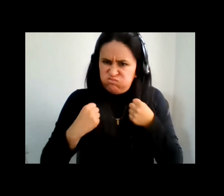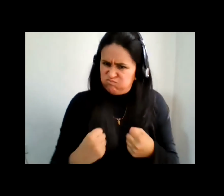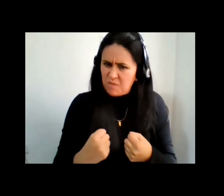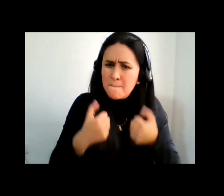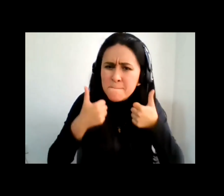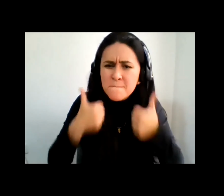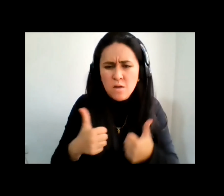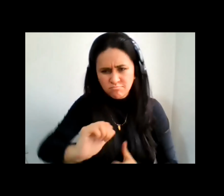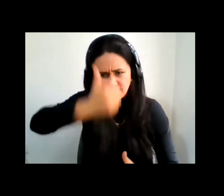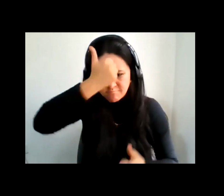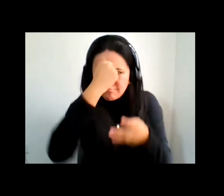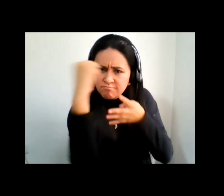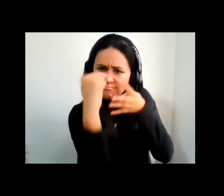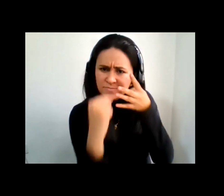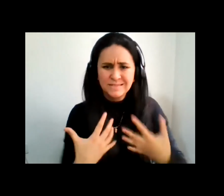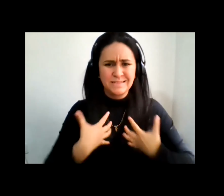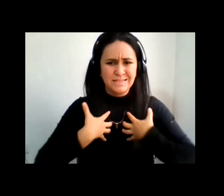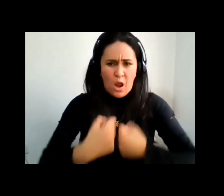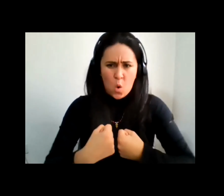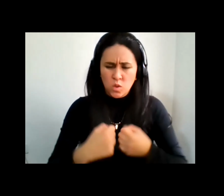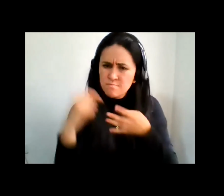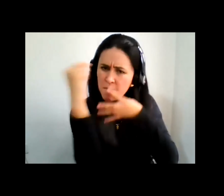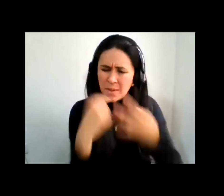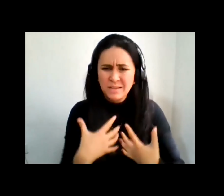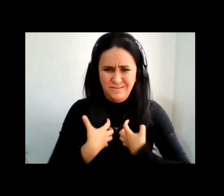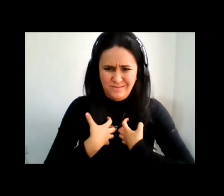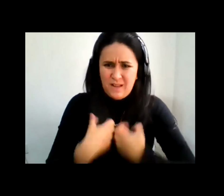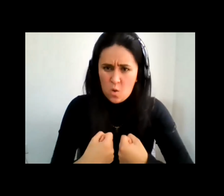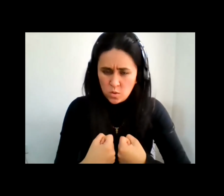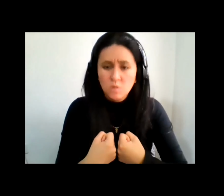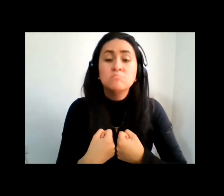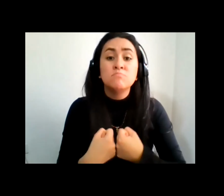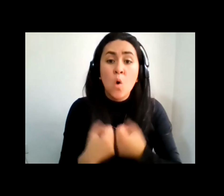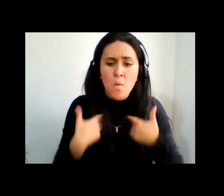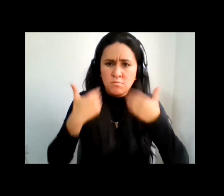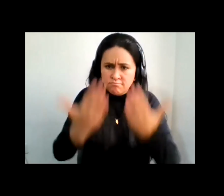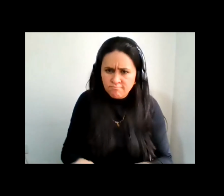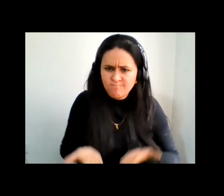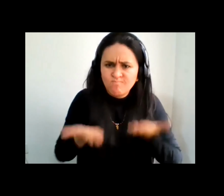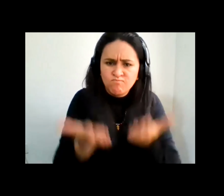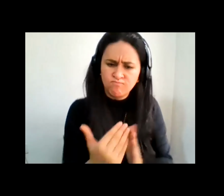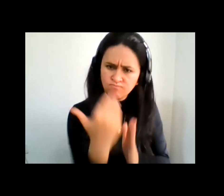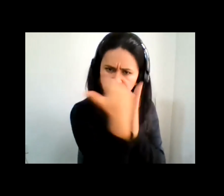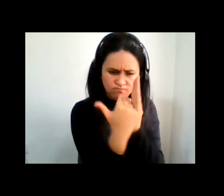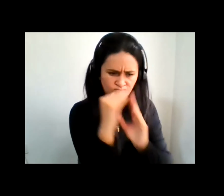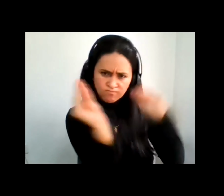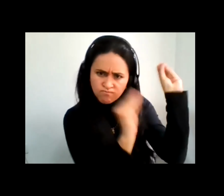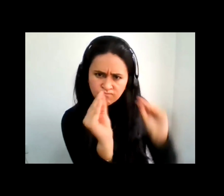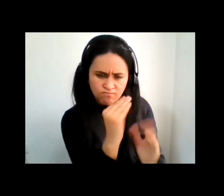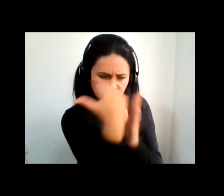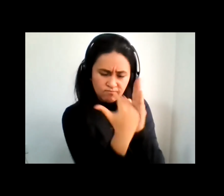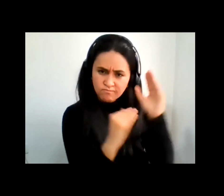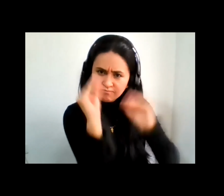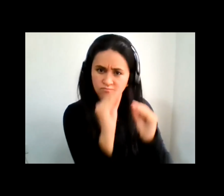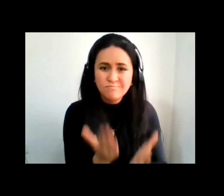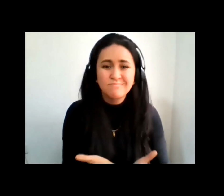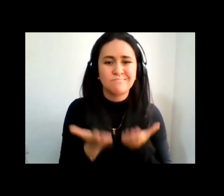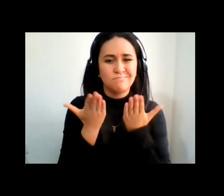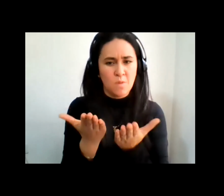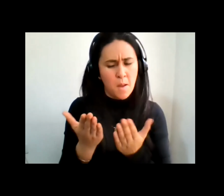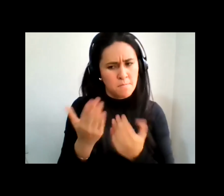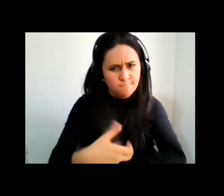funciones esenciales en salud pública como una agenda para fortalecer los sistemas y de alguna forma mejorar la